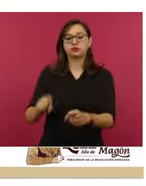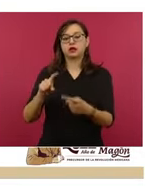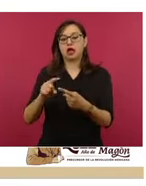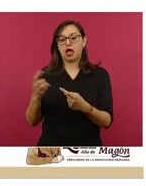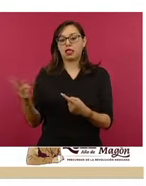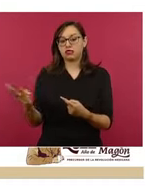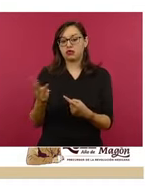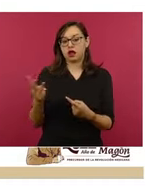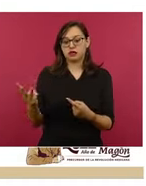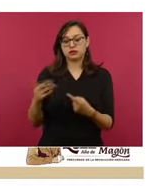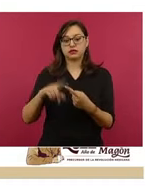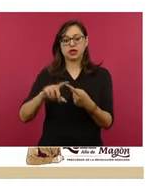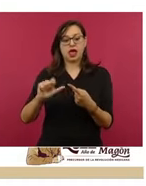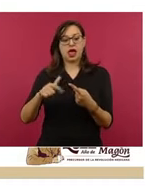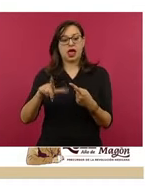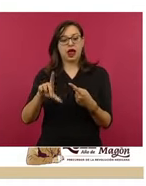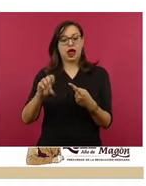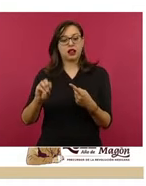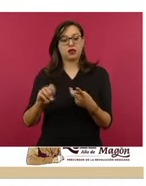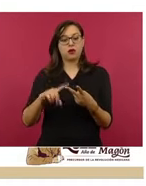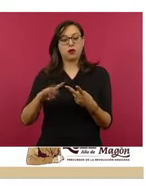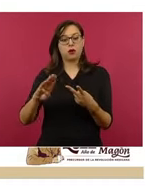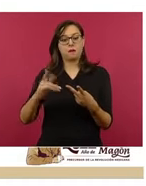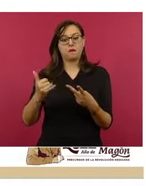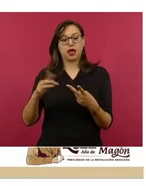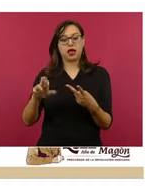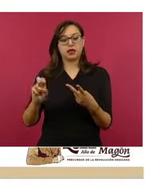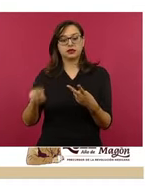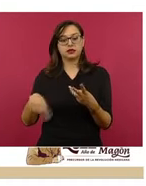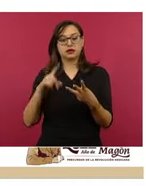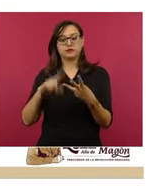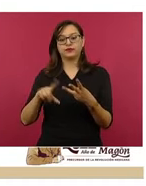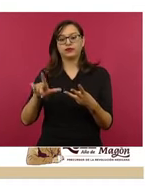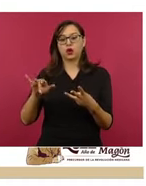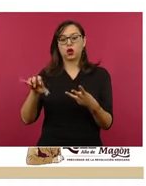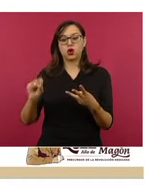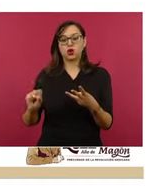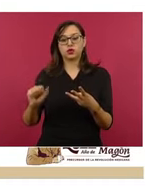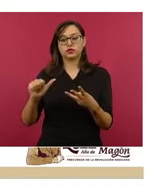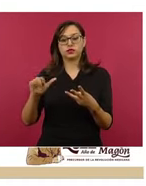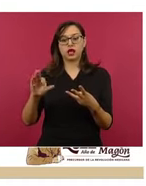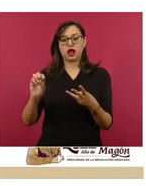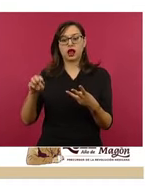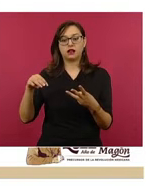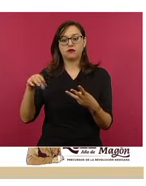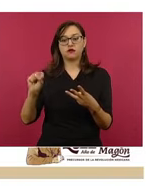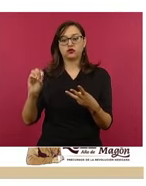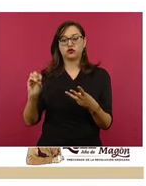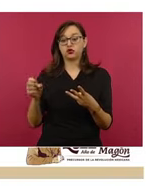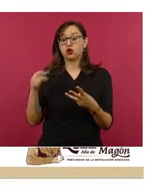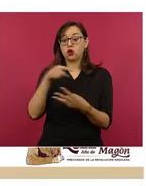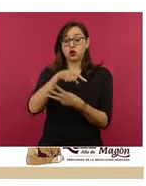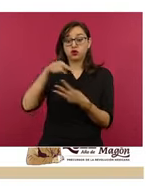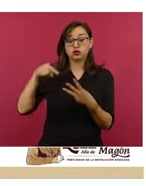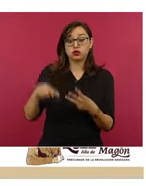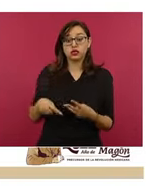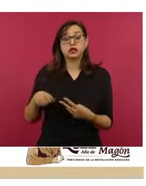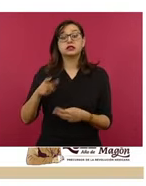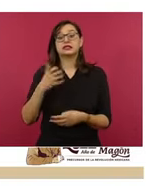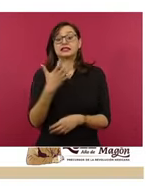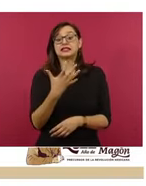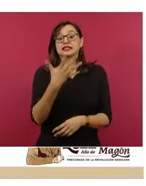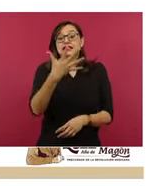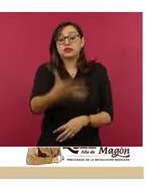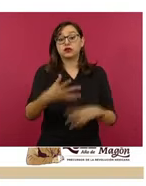su probable participación en el homicidio de 5 personas en la Junta Auxiliar de La Gloria